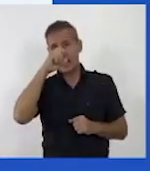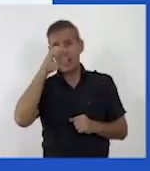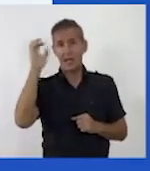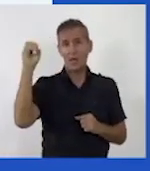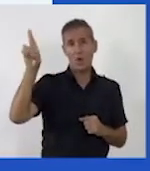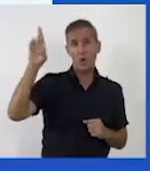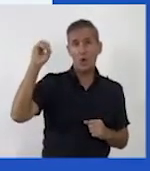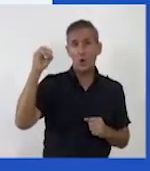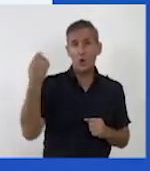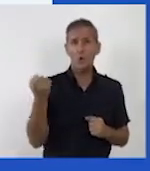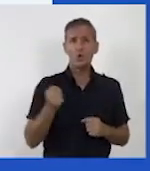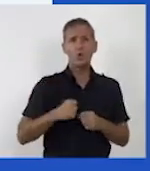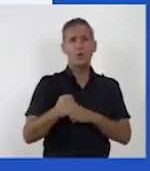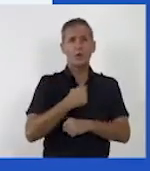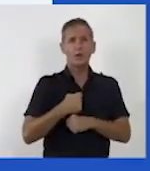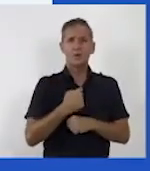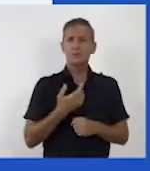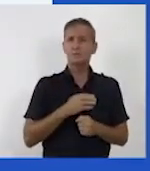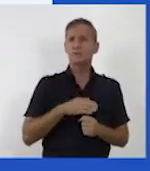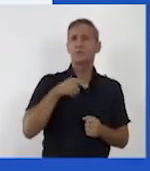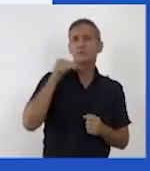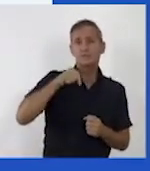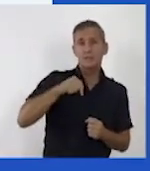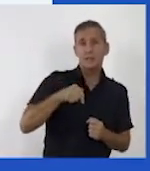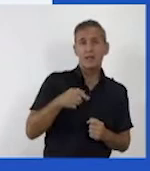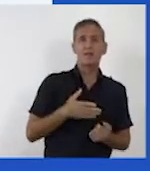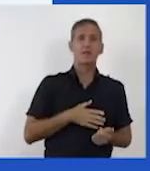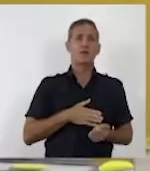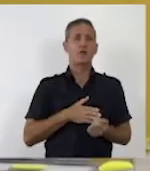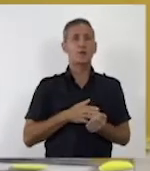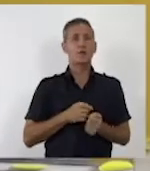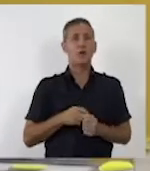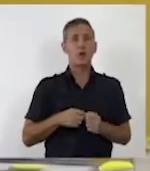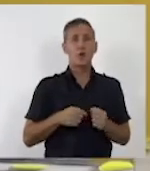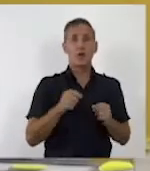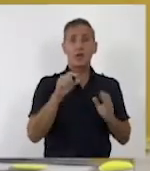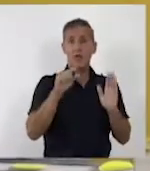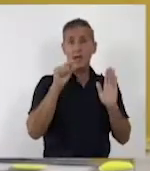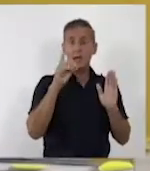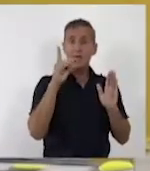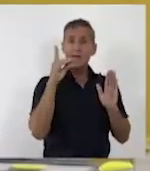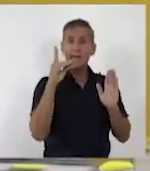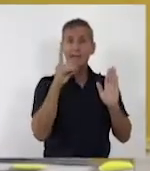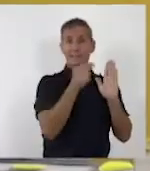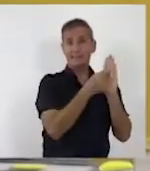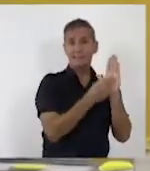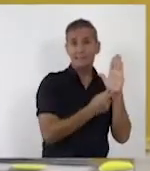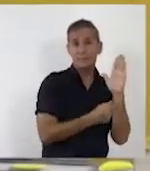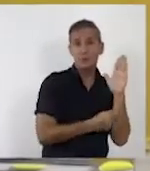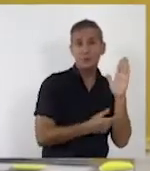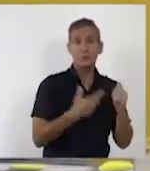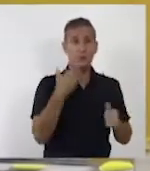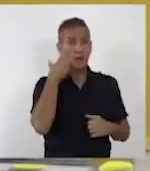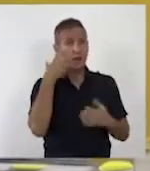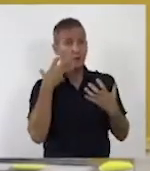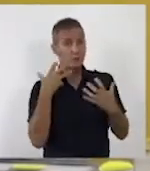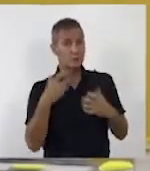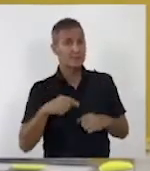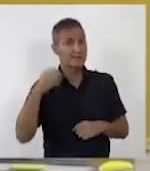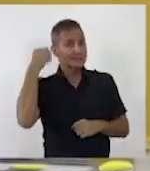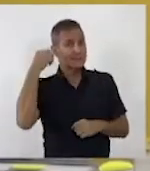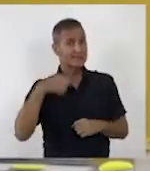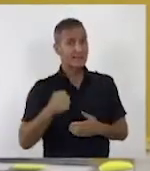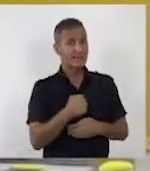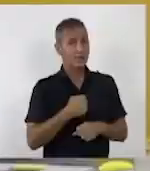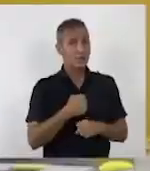también lo vamos a seguir utilizando durante esta emisión el diccionario que es tan valioso y que sé que lo han utilizado